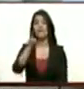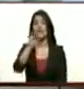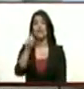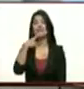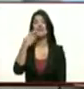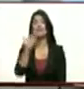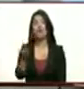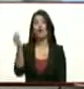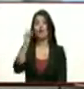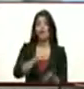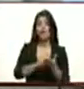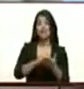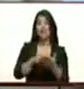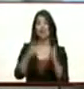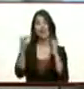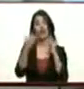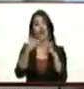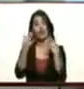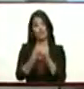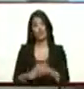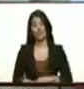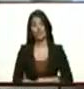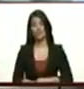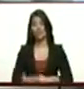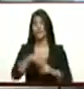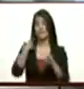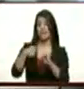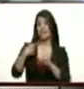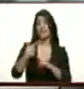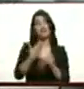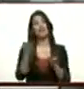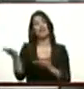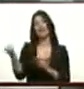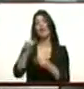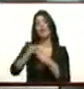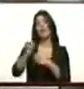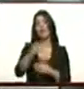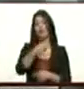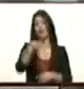el contacto con ellos y que les baje las divisas.